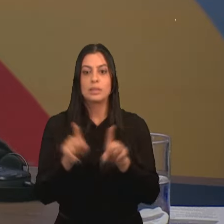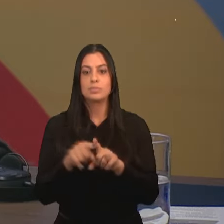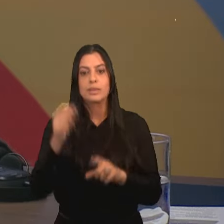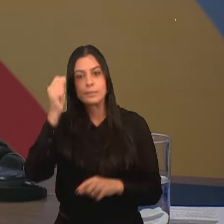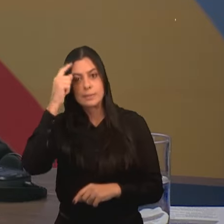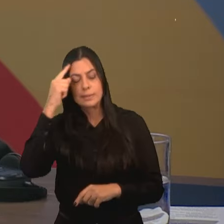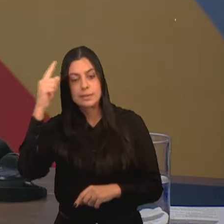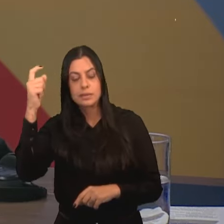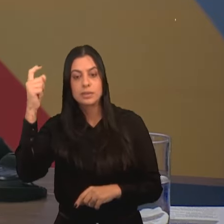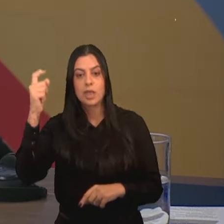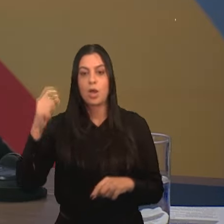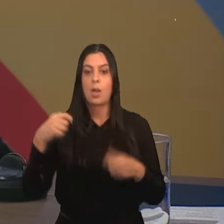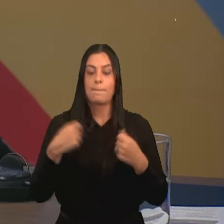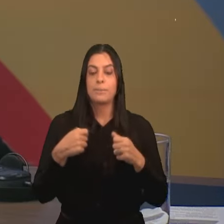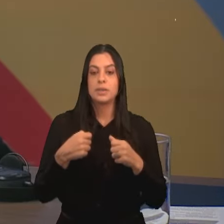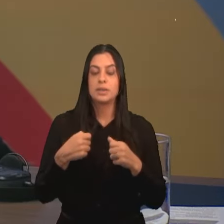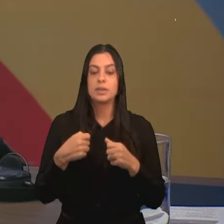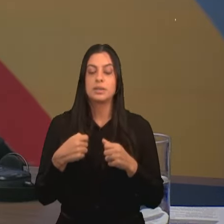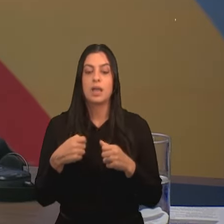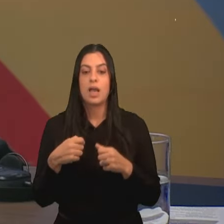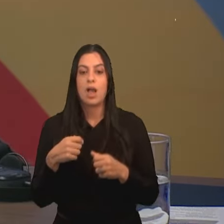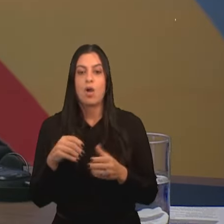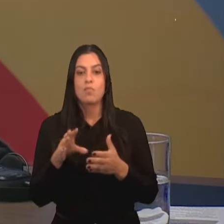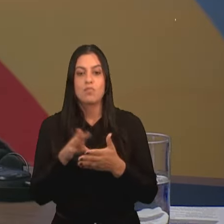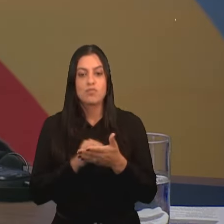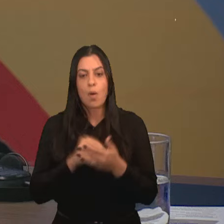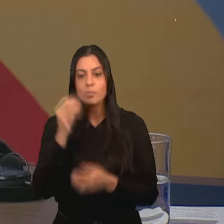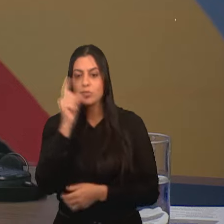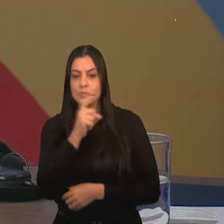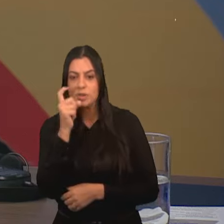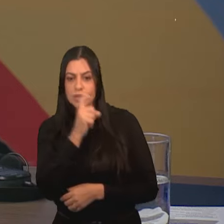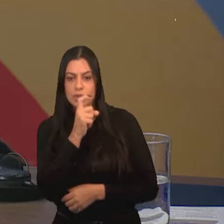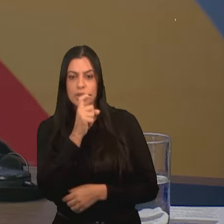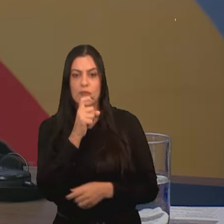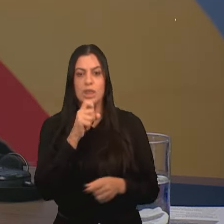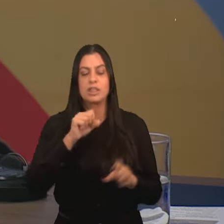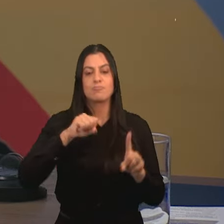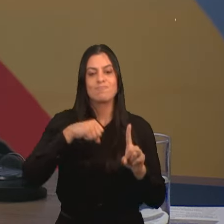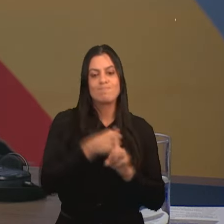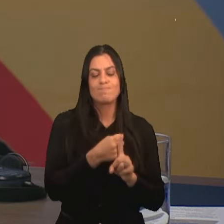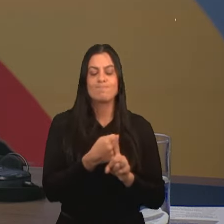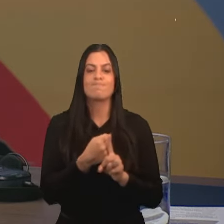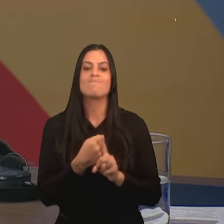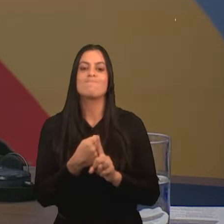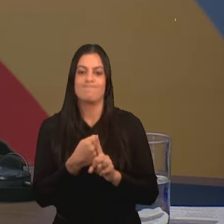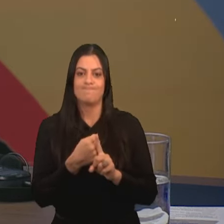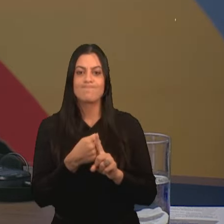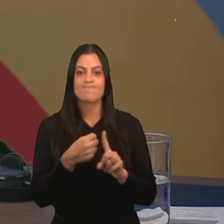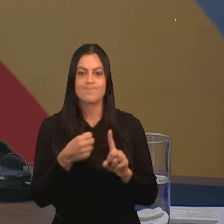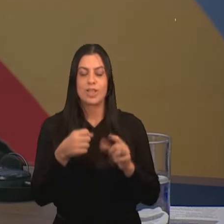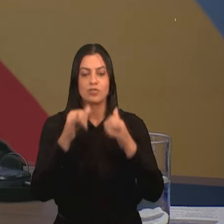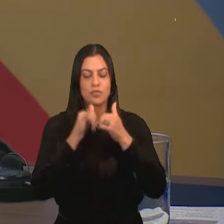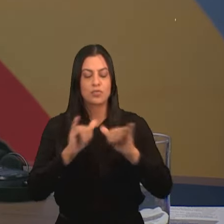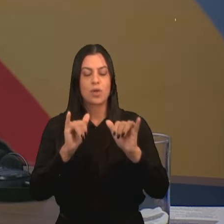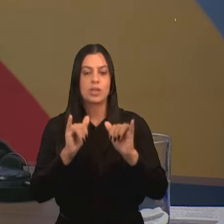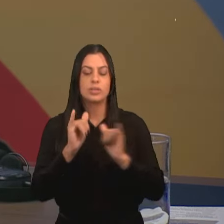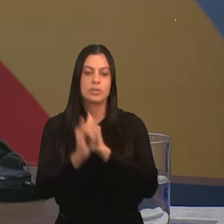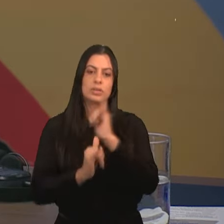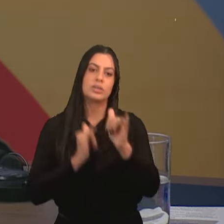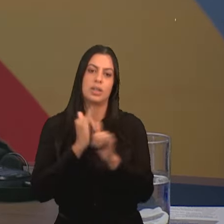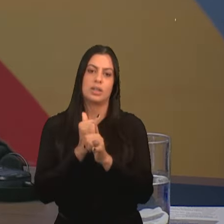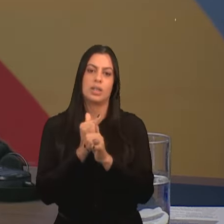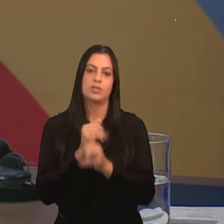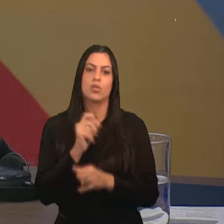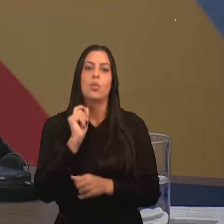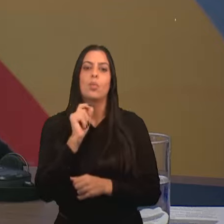atención, surgen nuevas formas de censura basadas en ataques personales, campañas y estrategias de